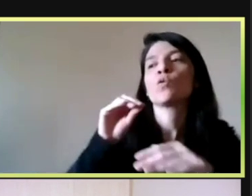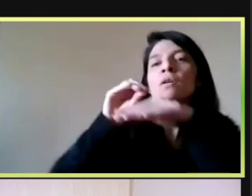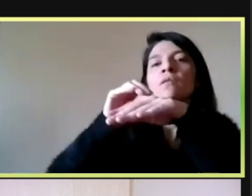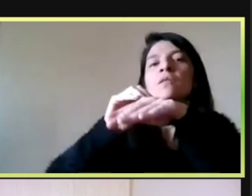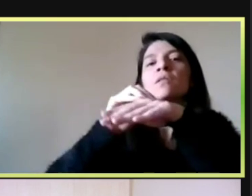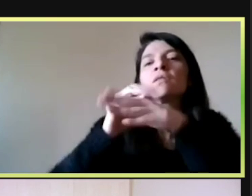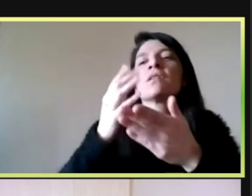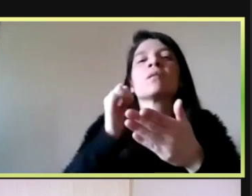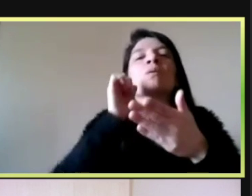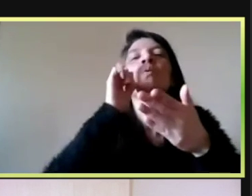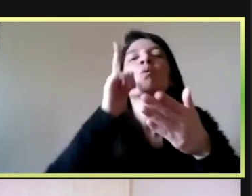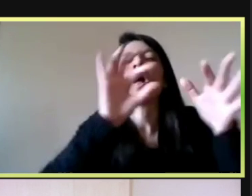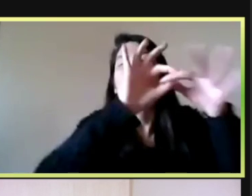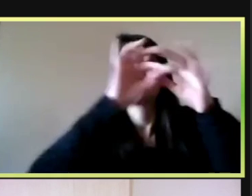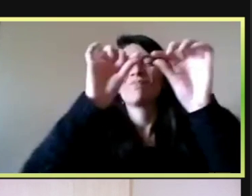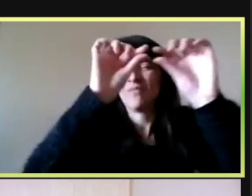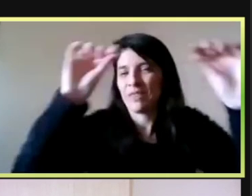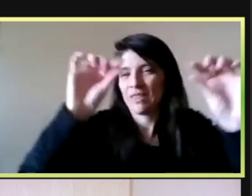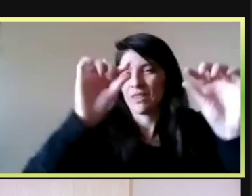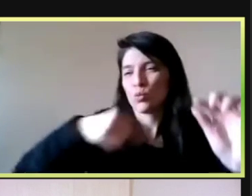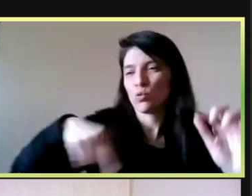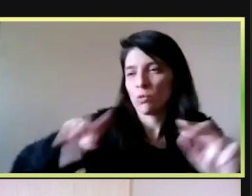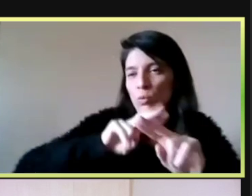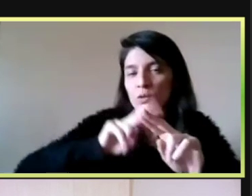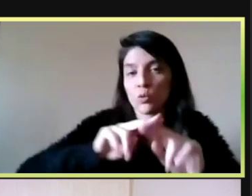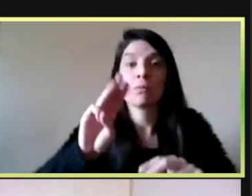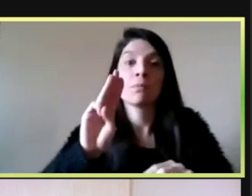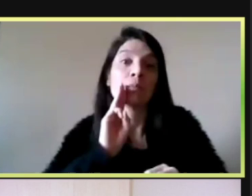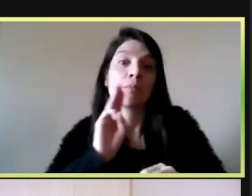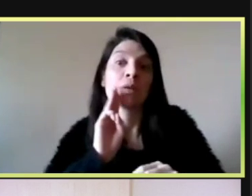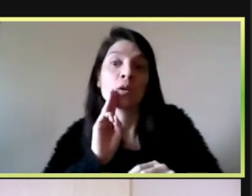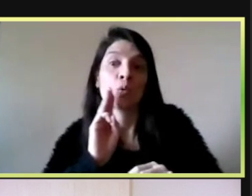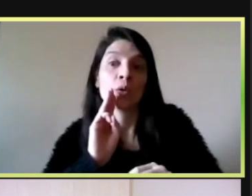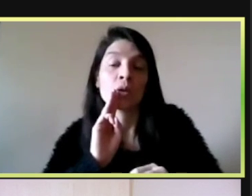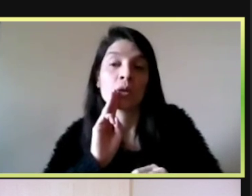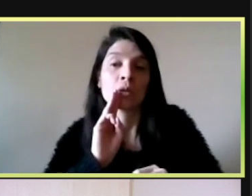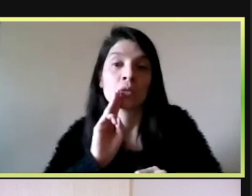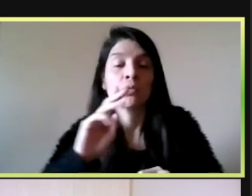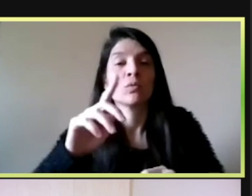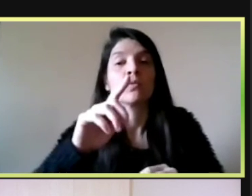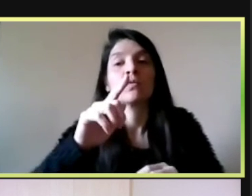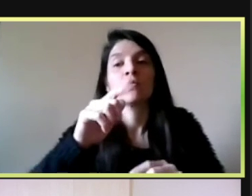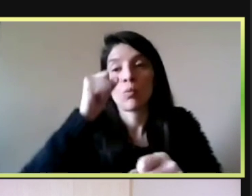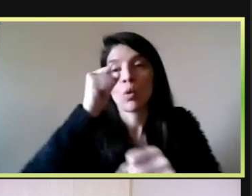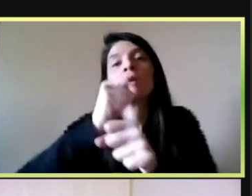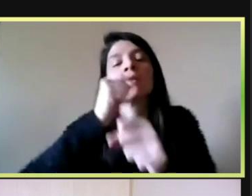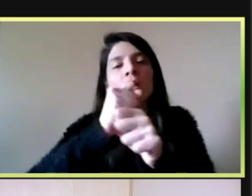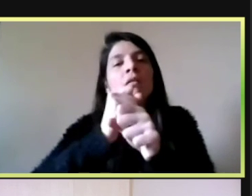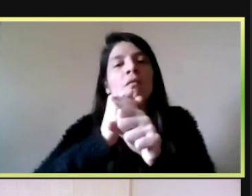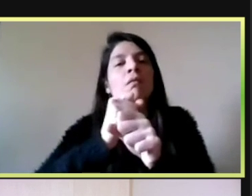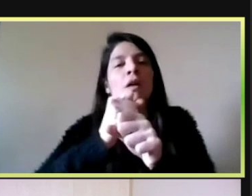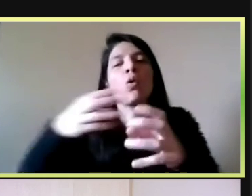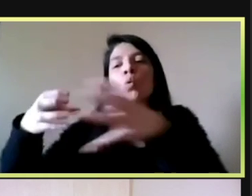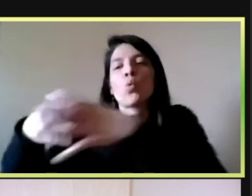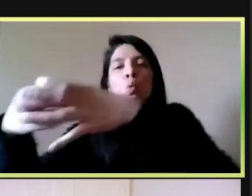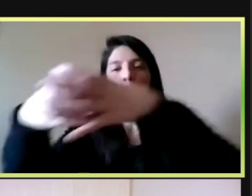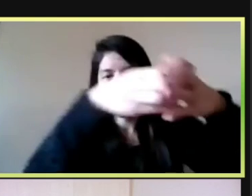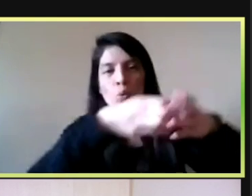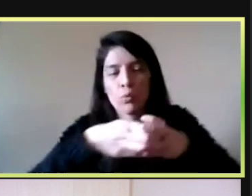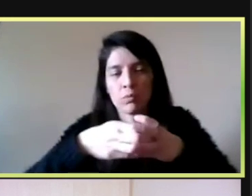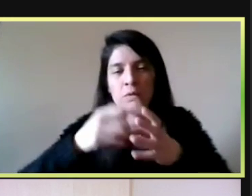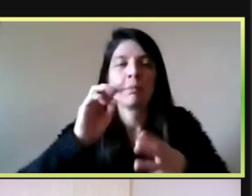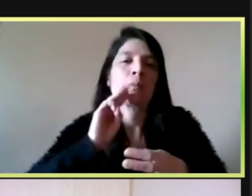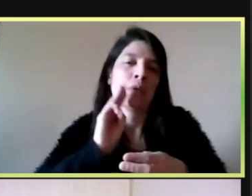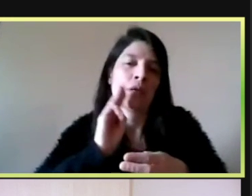día miércoles vamos a tener entonces una jornada de trabajo en equipo. Entonces voy a tener la clase para